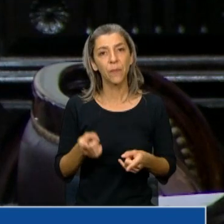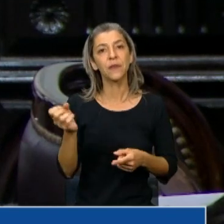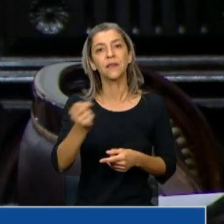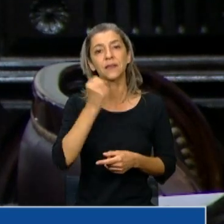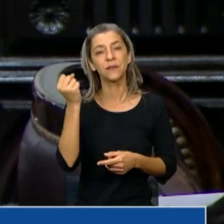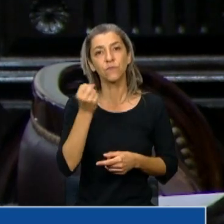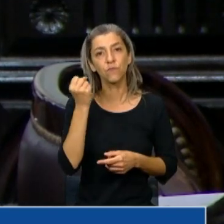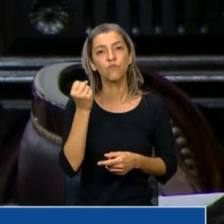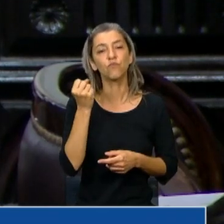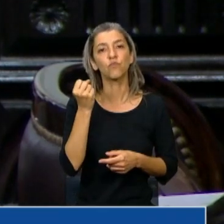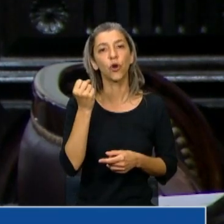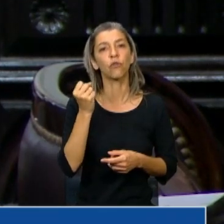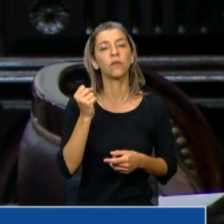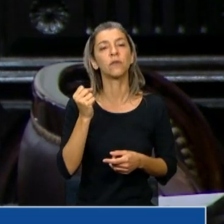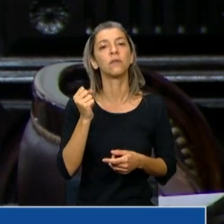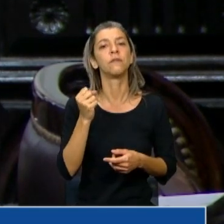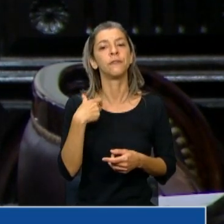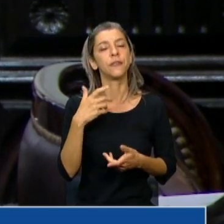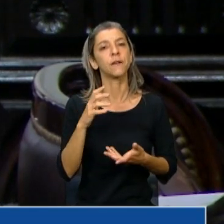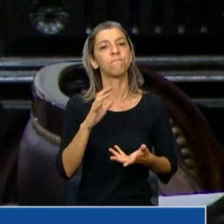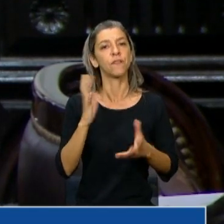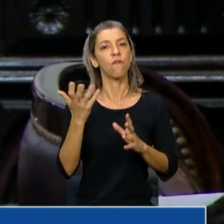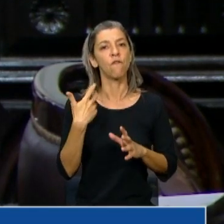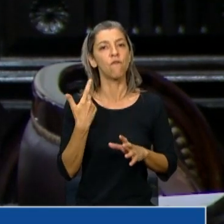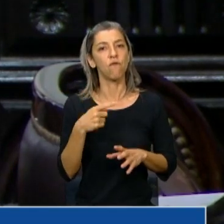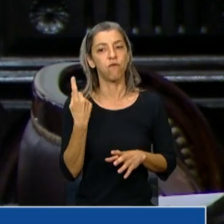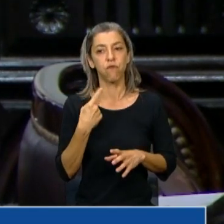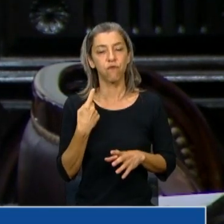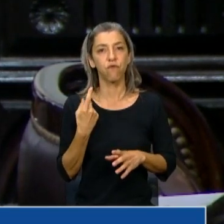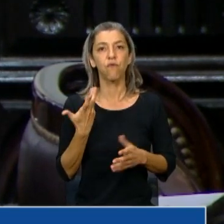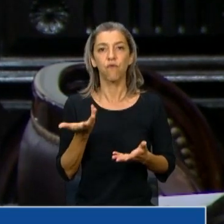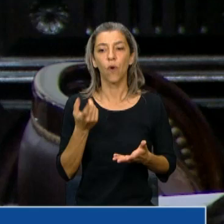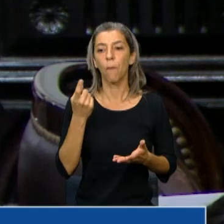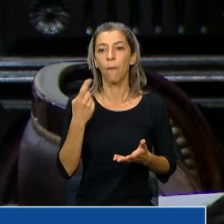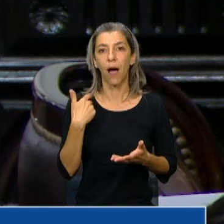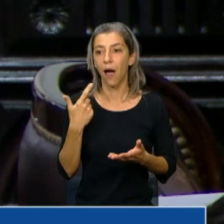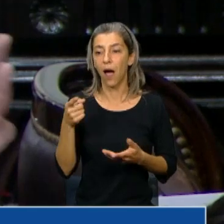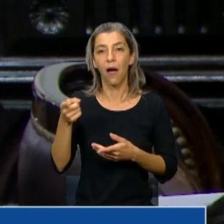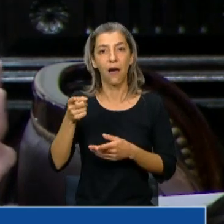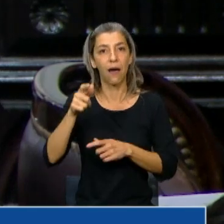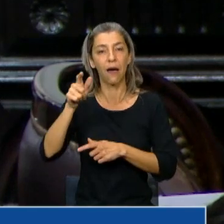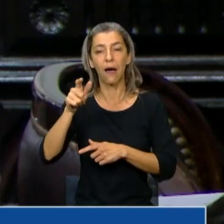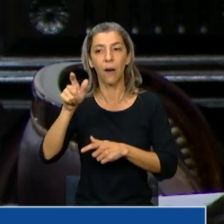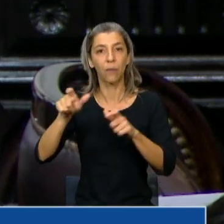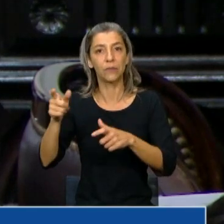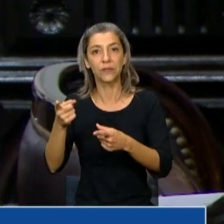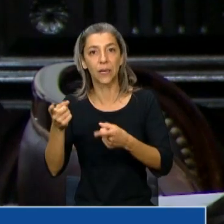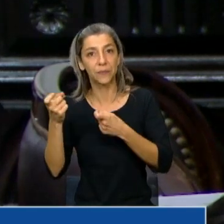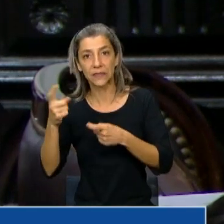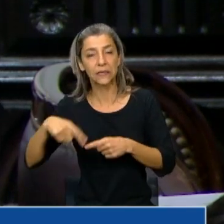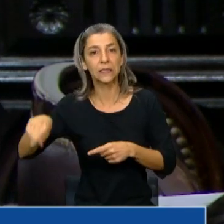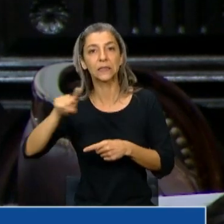son un mecanismo interesante para promover la demanda y que son básicamente similares en los dos